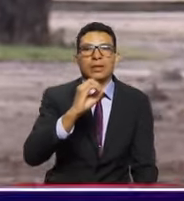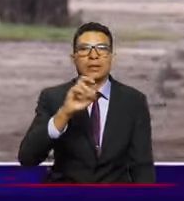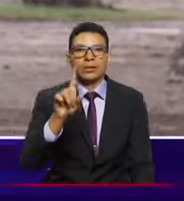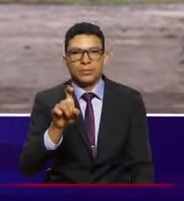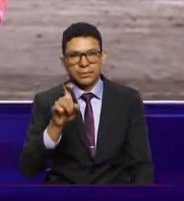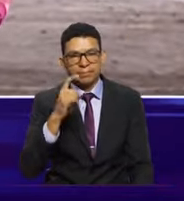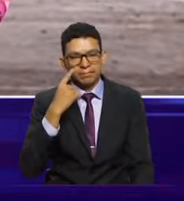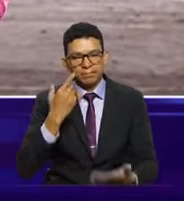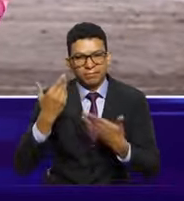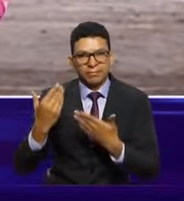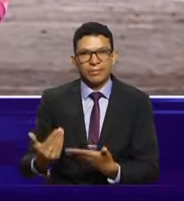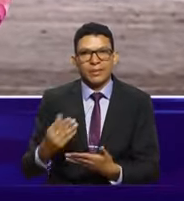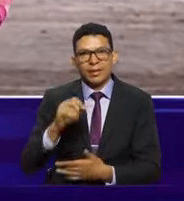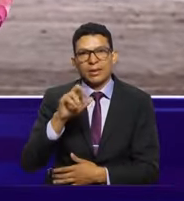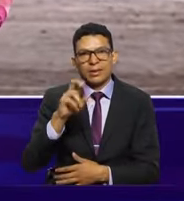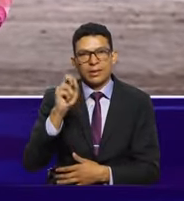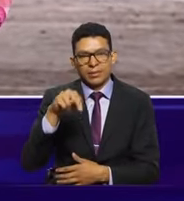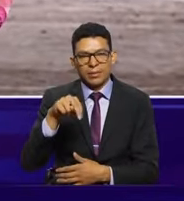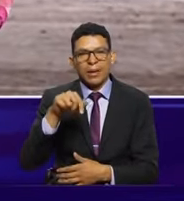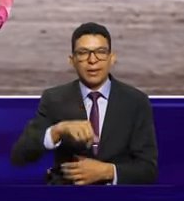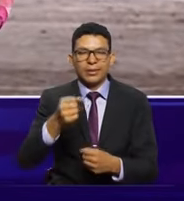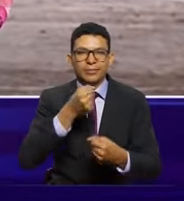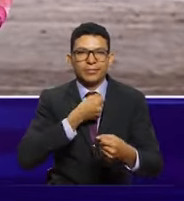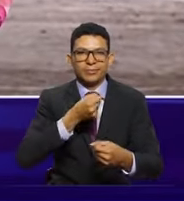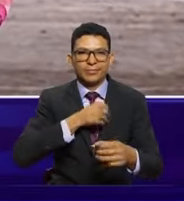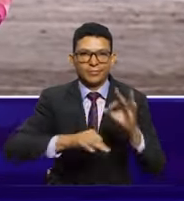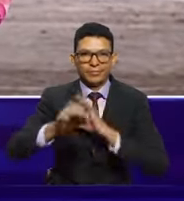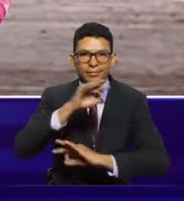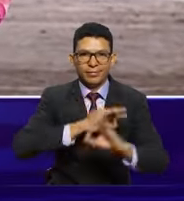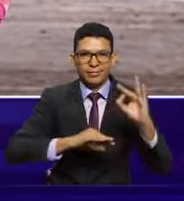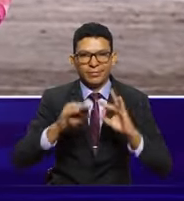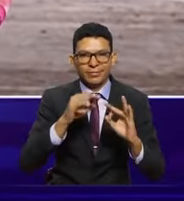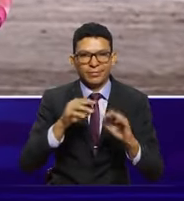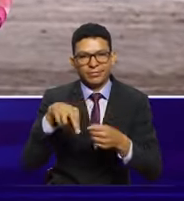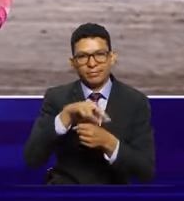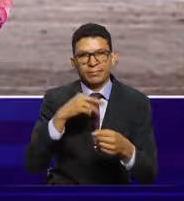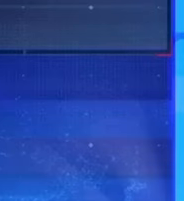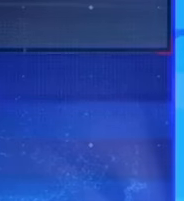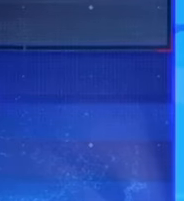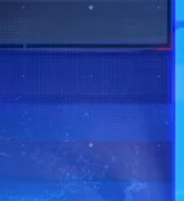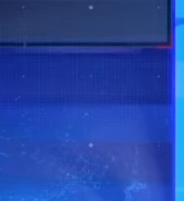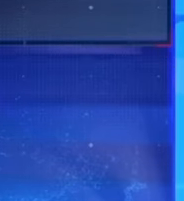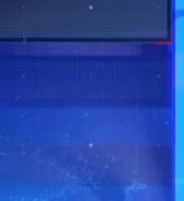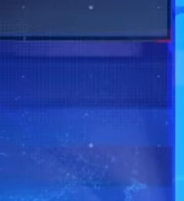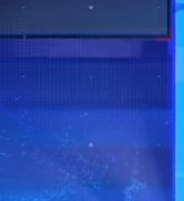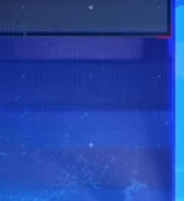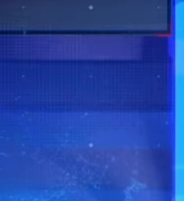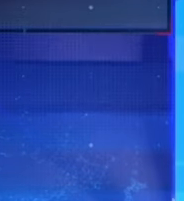Alicia Sarmiento Mora. Este es un informe para Telepacífico Noticias, la región todos los días.